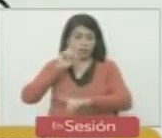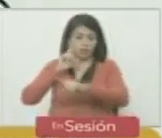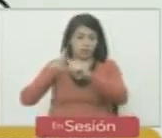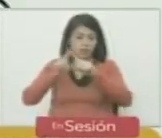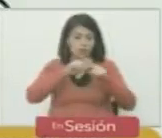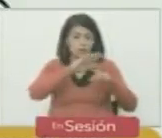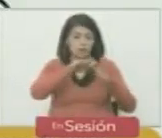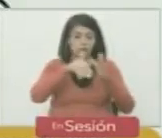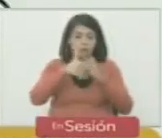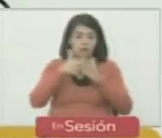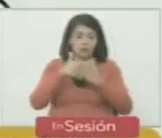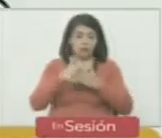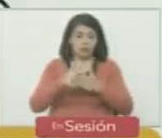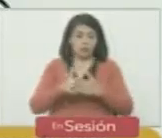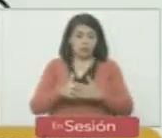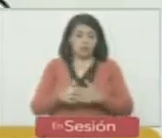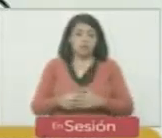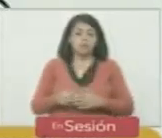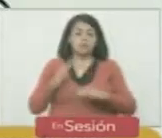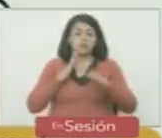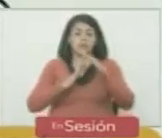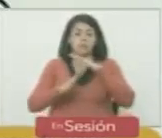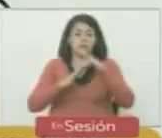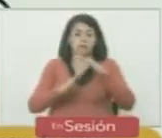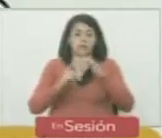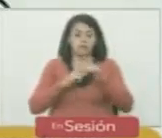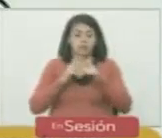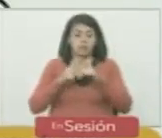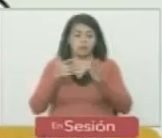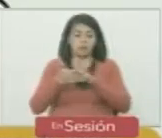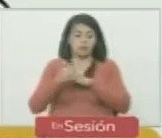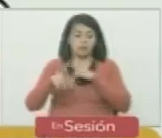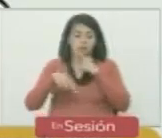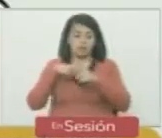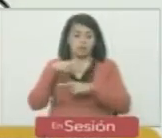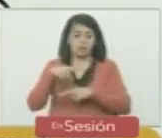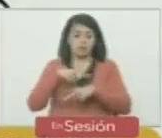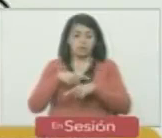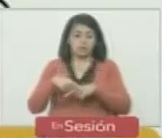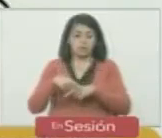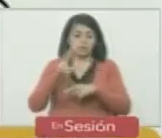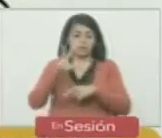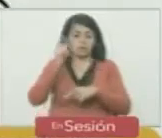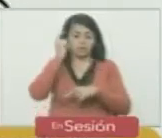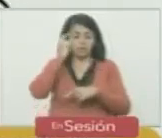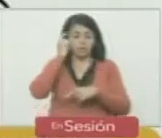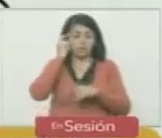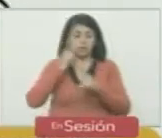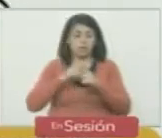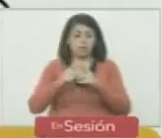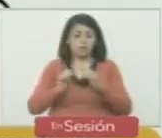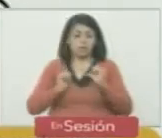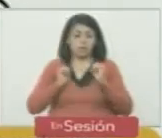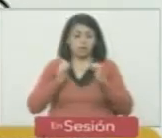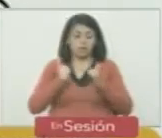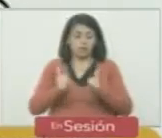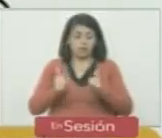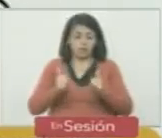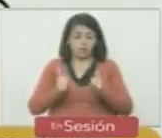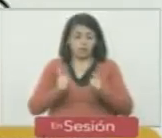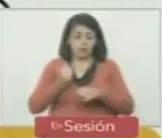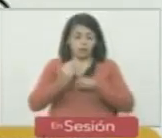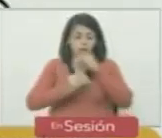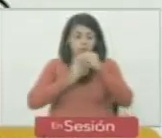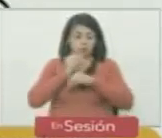todos los protocolos de migración y luego, de 3 días, empieza la